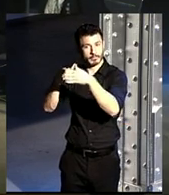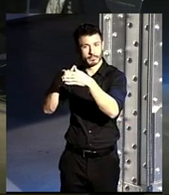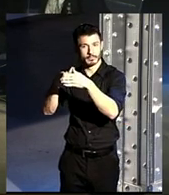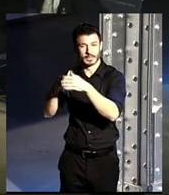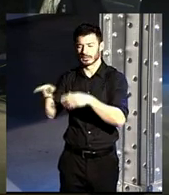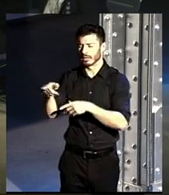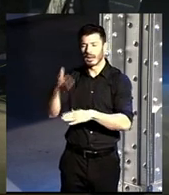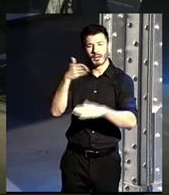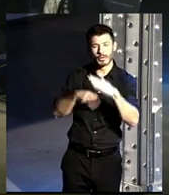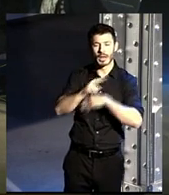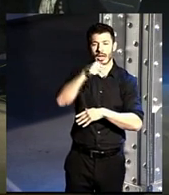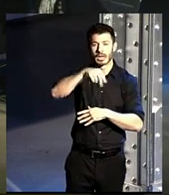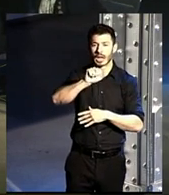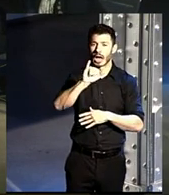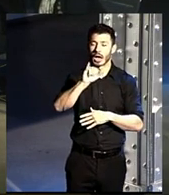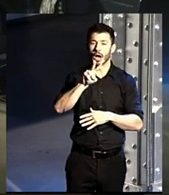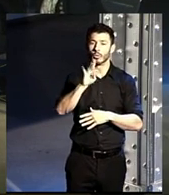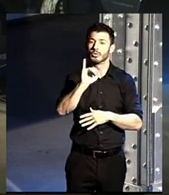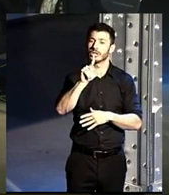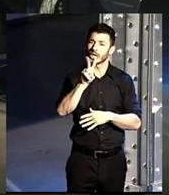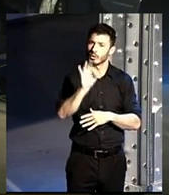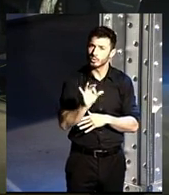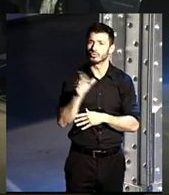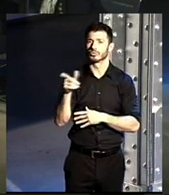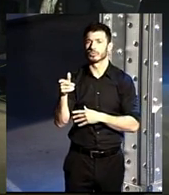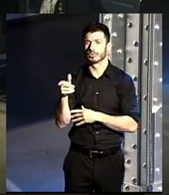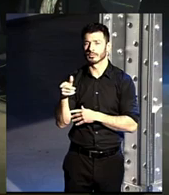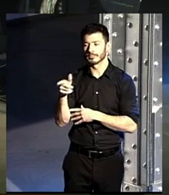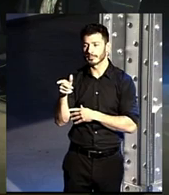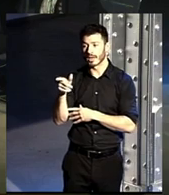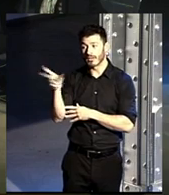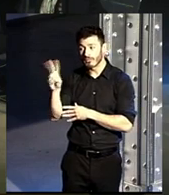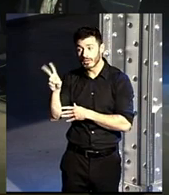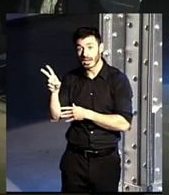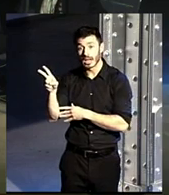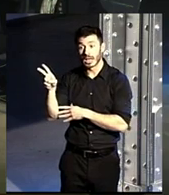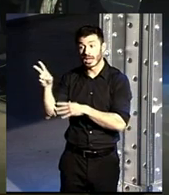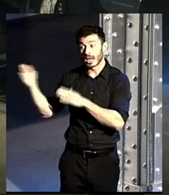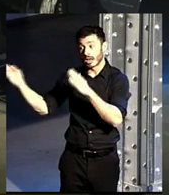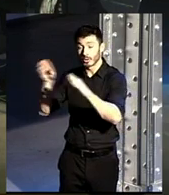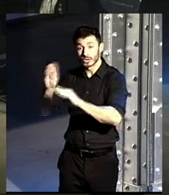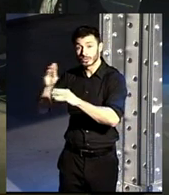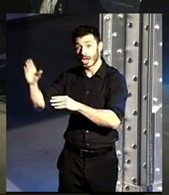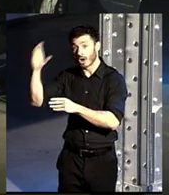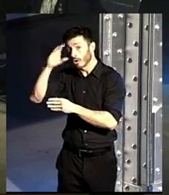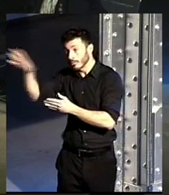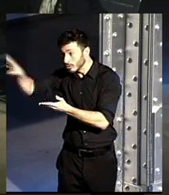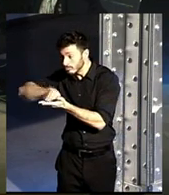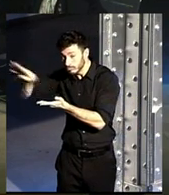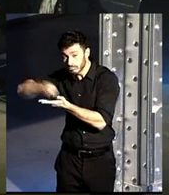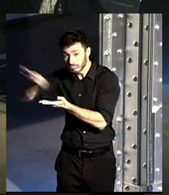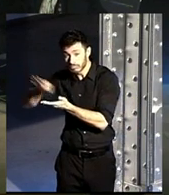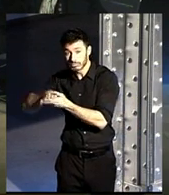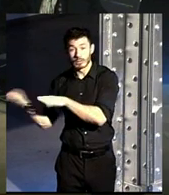llamaba Nautilus. En efecto, del siglo XVIII. Claro, él recoge, digamos, todo el conocimiento de su época. Lo perfecciona, no inventa el submarino, inventa